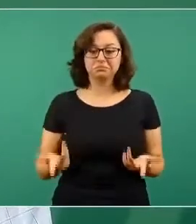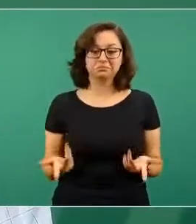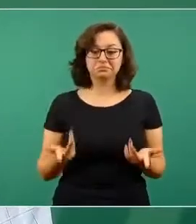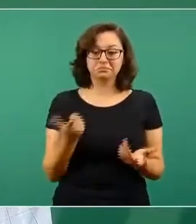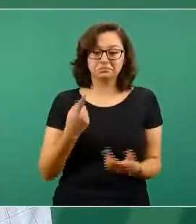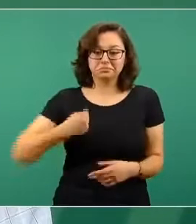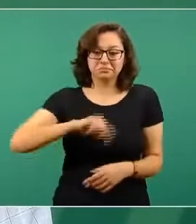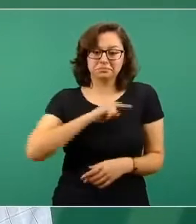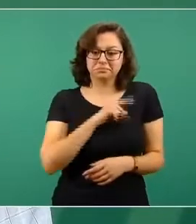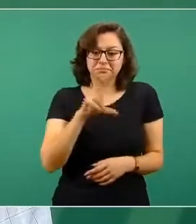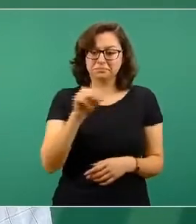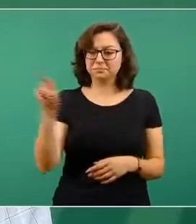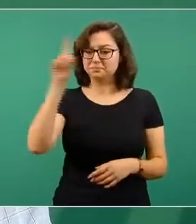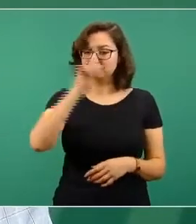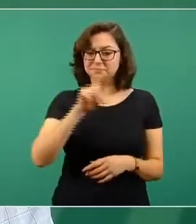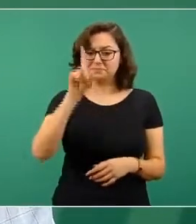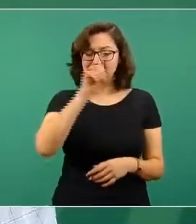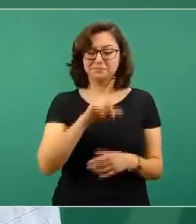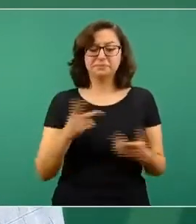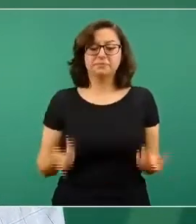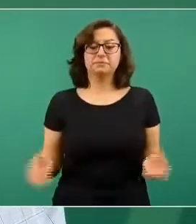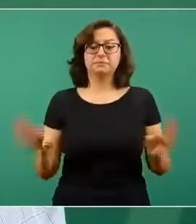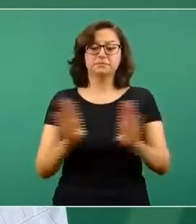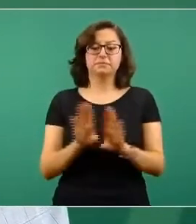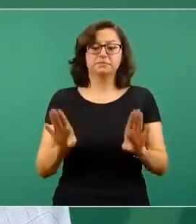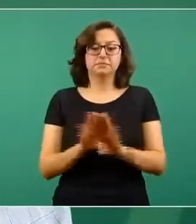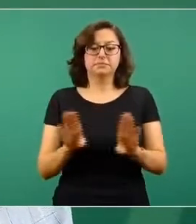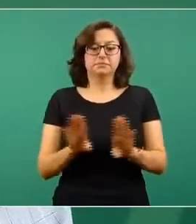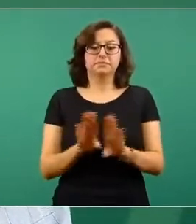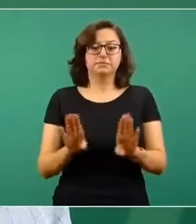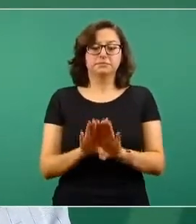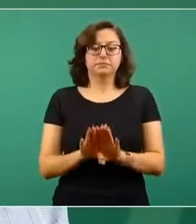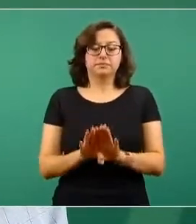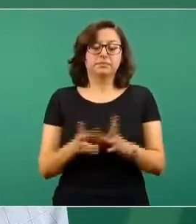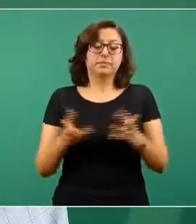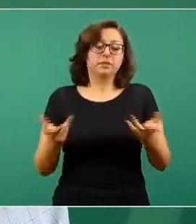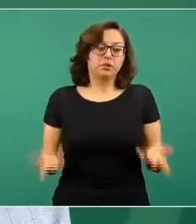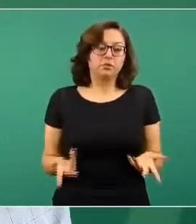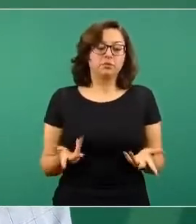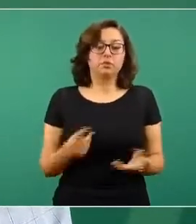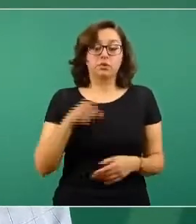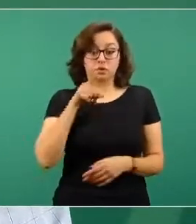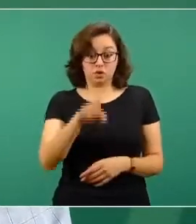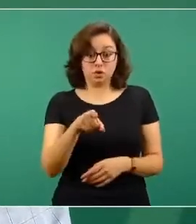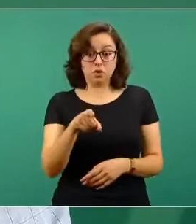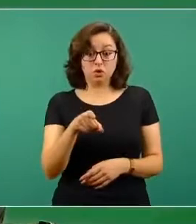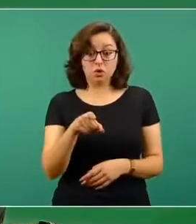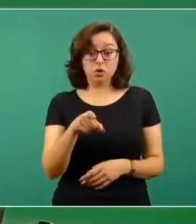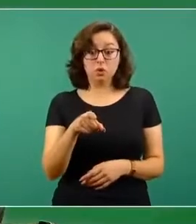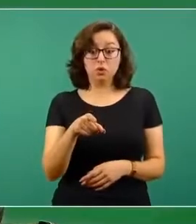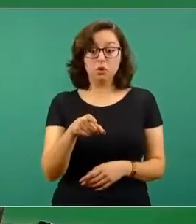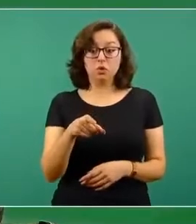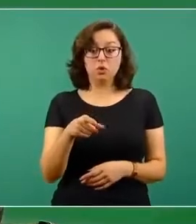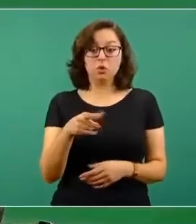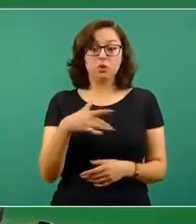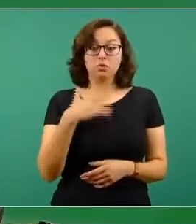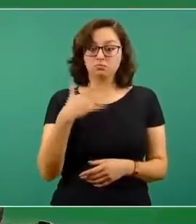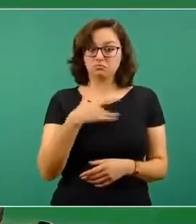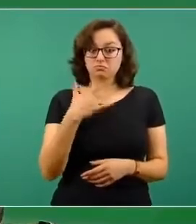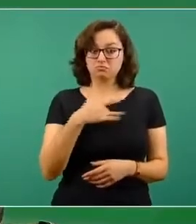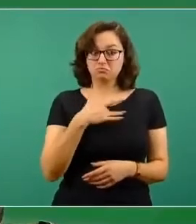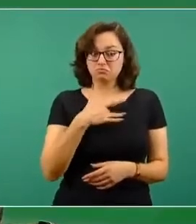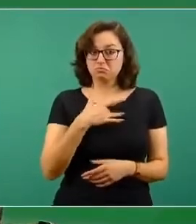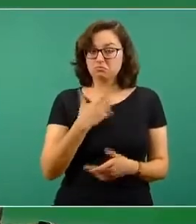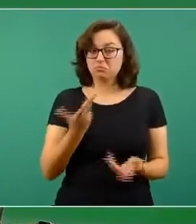Recordemos mejor que la recomendación inicia obviamente desde que decimos no llevemos a cabo